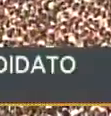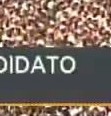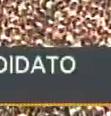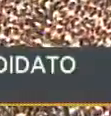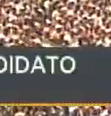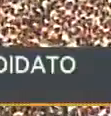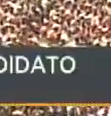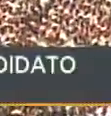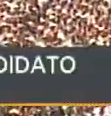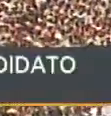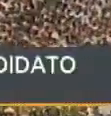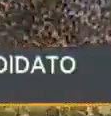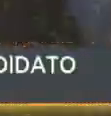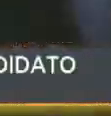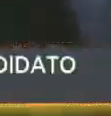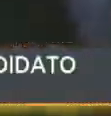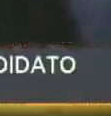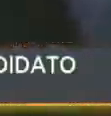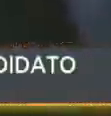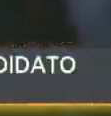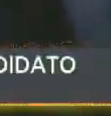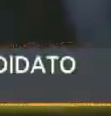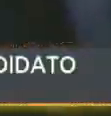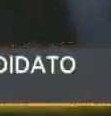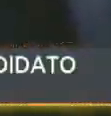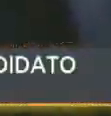¡Que viva la ola bolivariana!